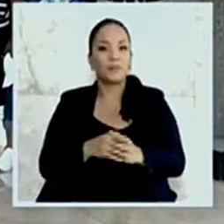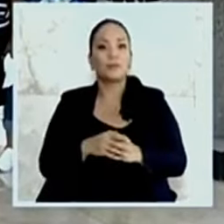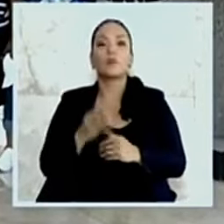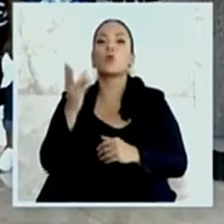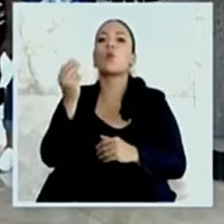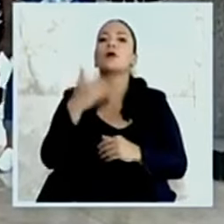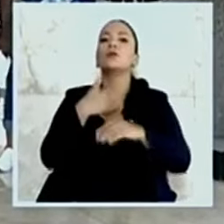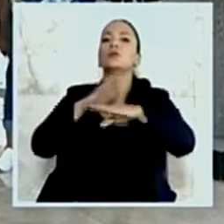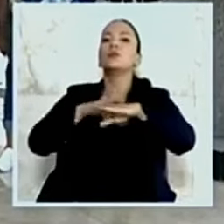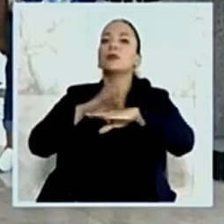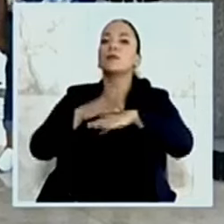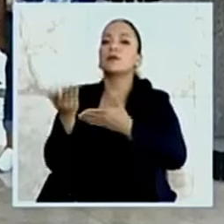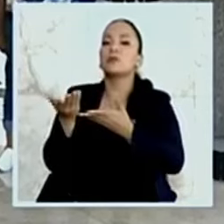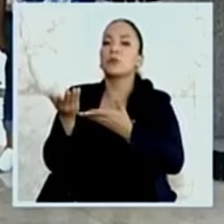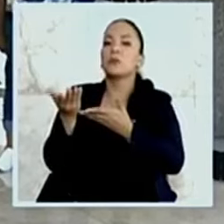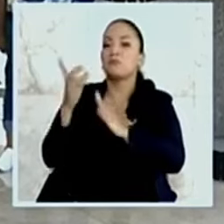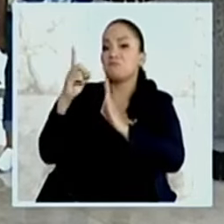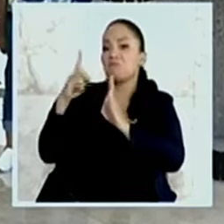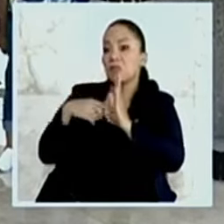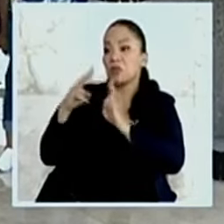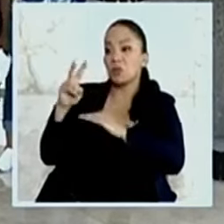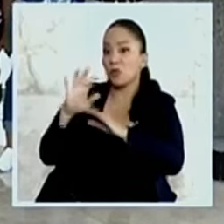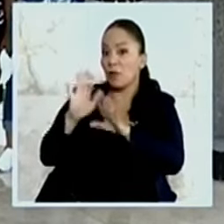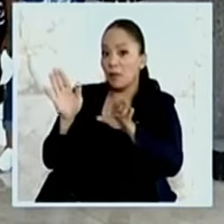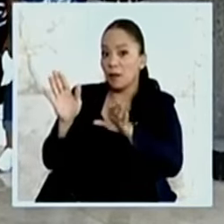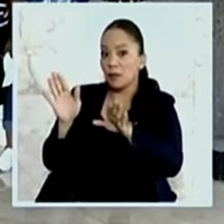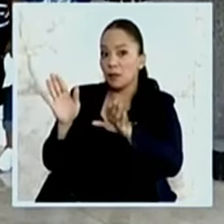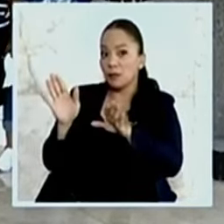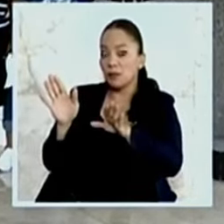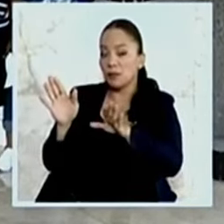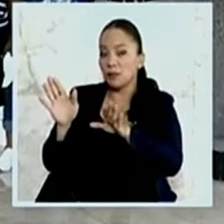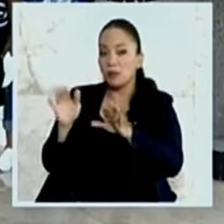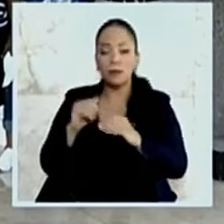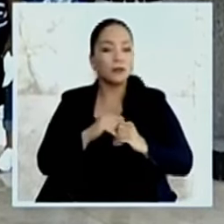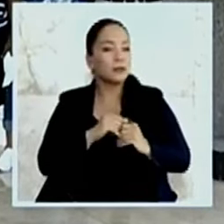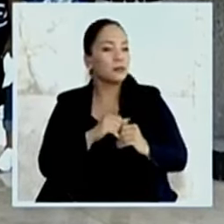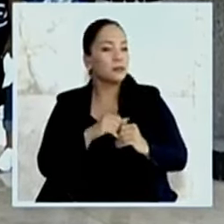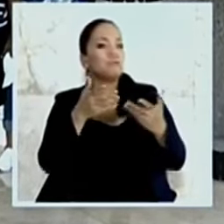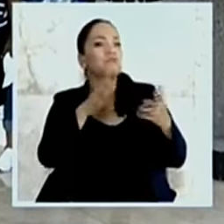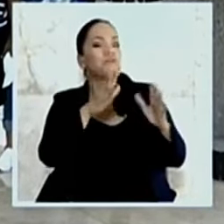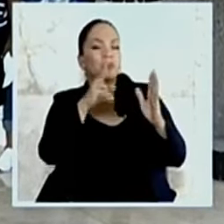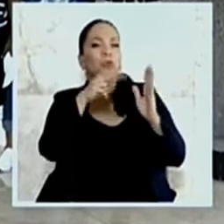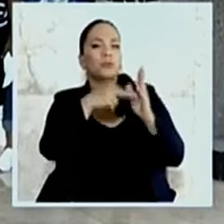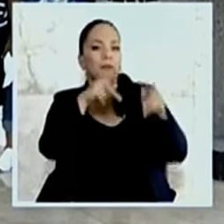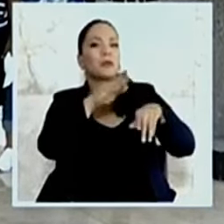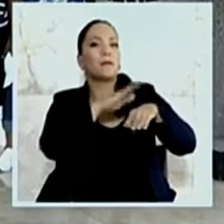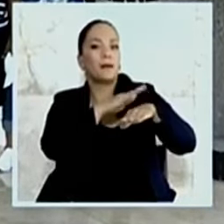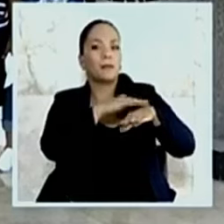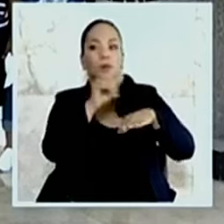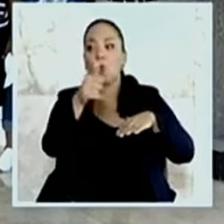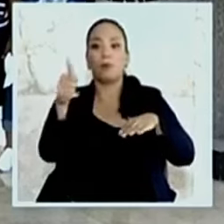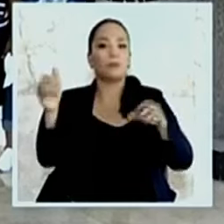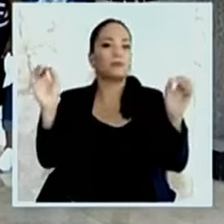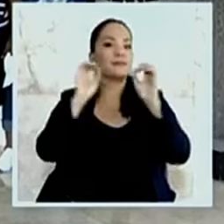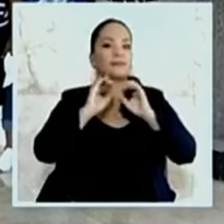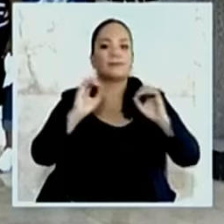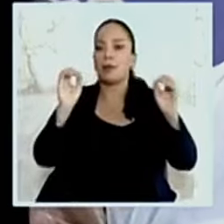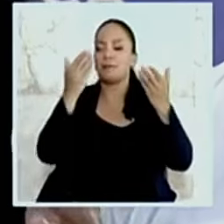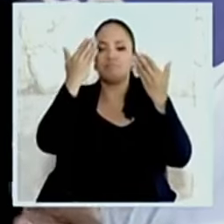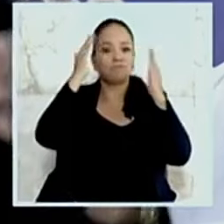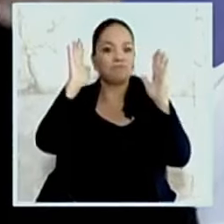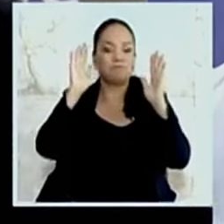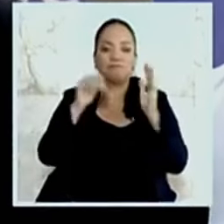pescadores artesanales hay en el país, pero se habla de 12,000 más o menos. ¿Y cuántos tienen permiso?